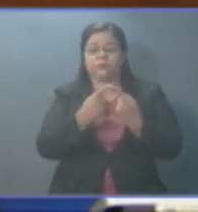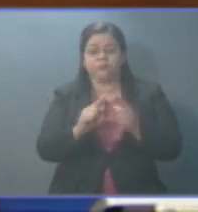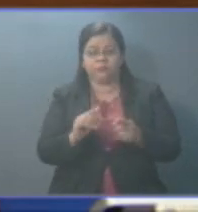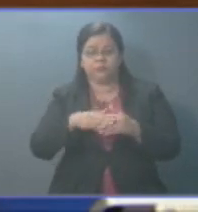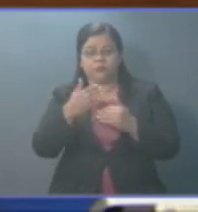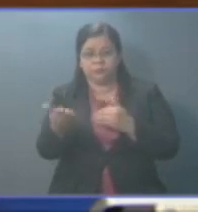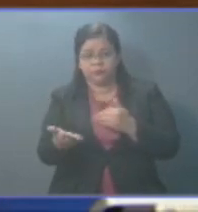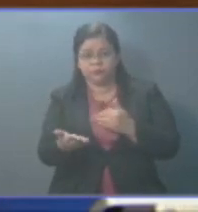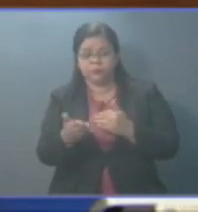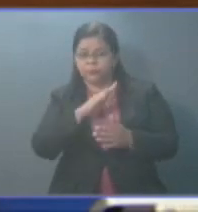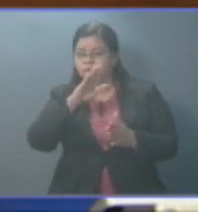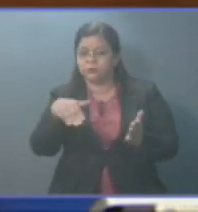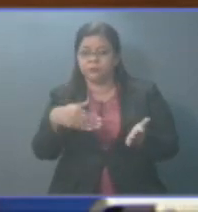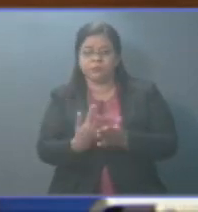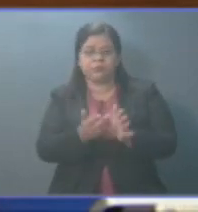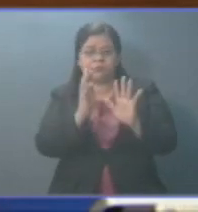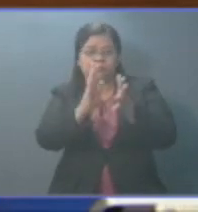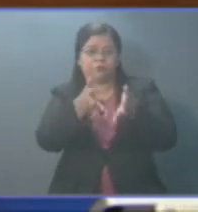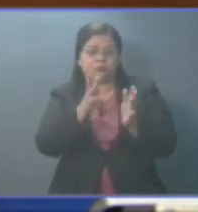en el vacío.